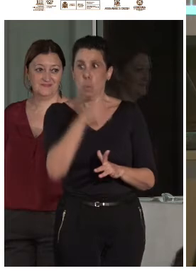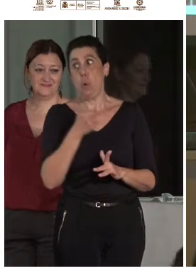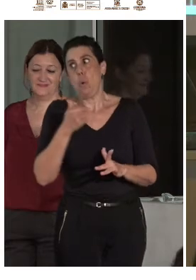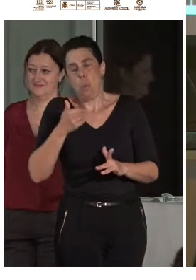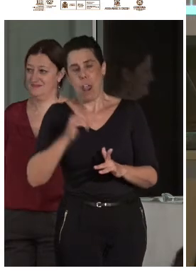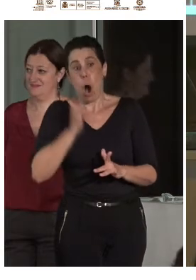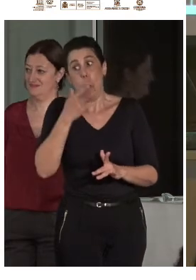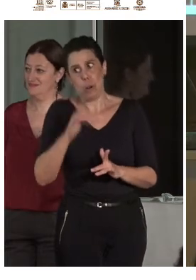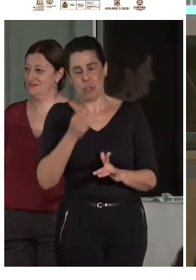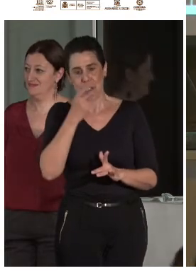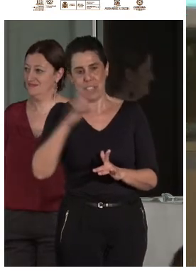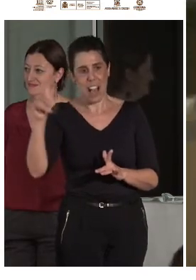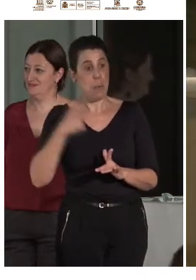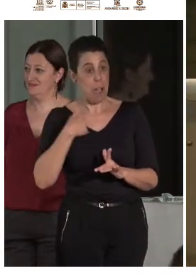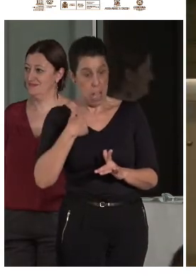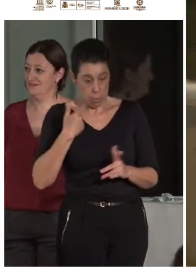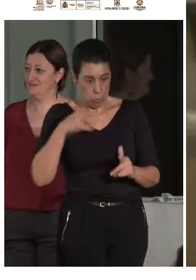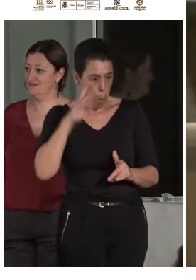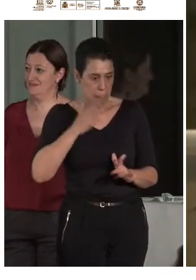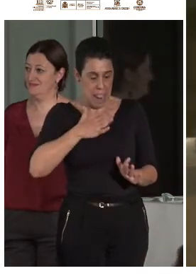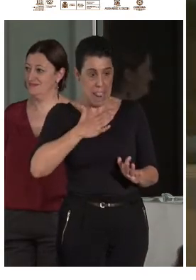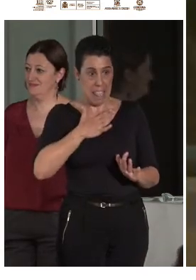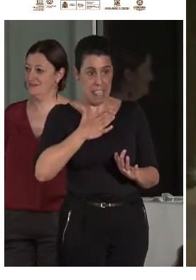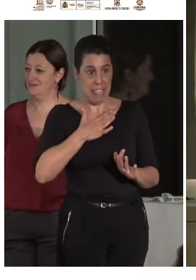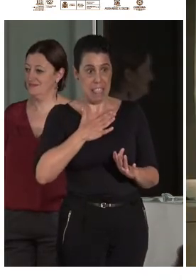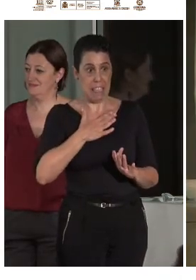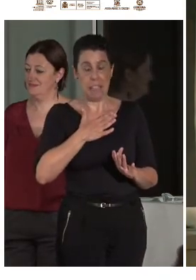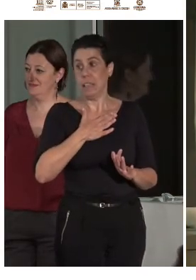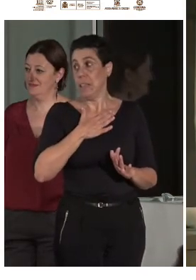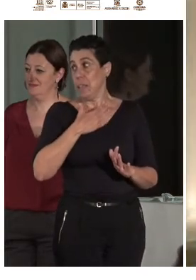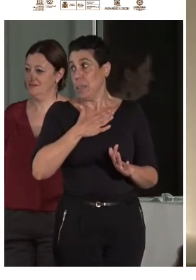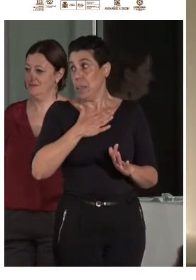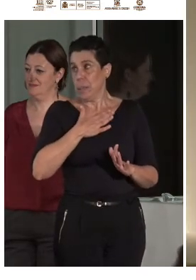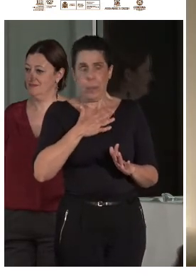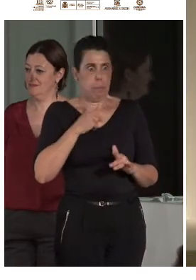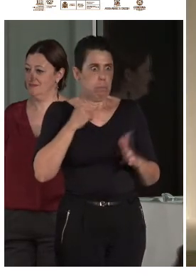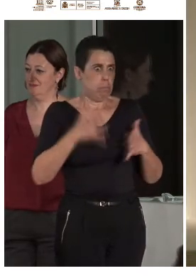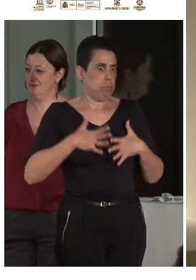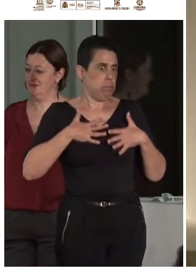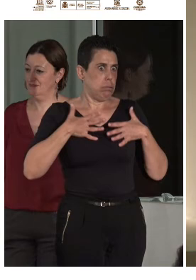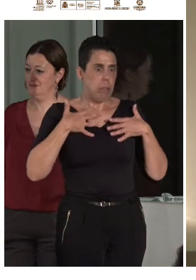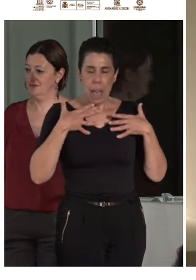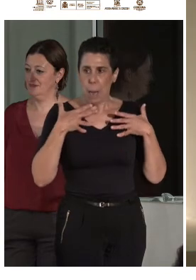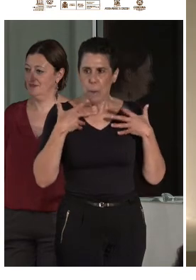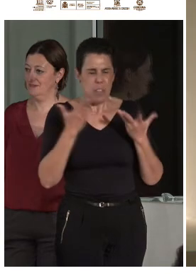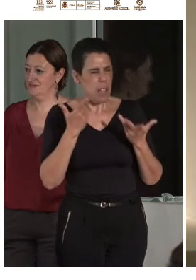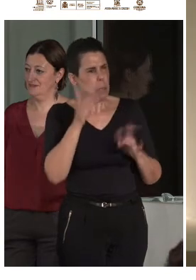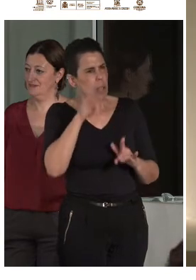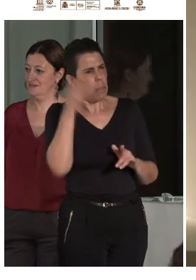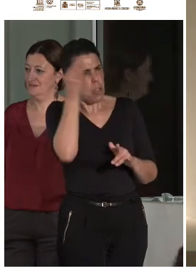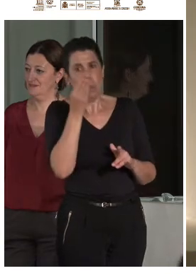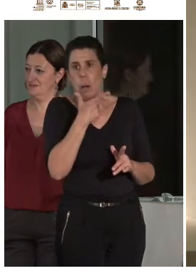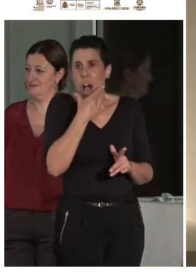pregunta, porque yo misma cuando tuve la experiencia me pareció tan impresionante y al mismo tiempo tan fácil,